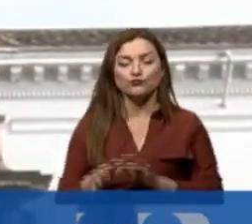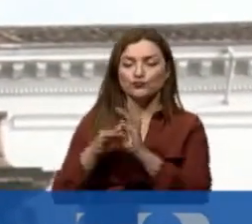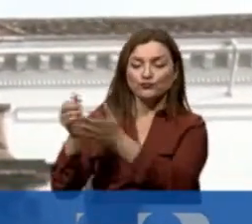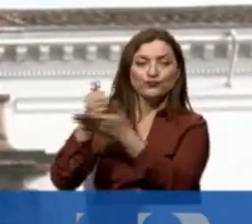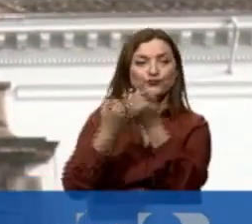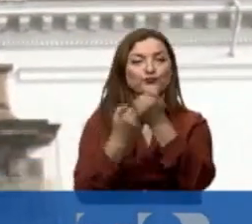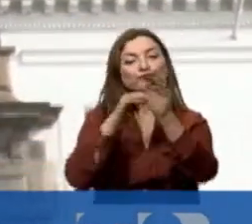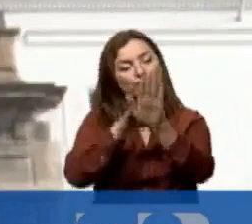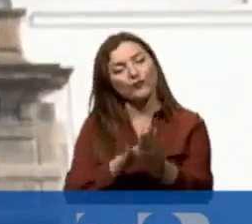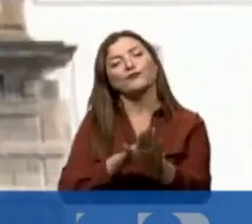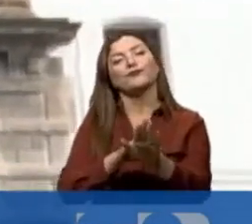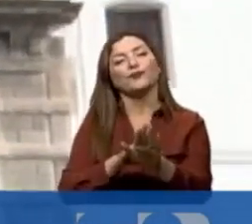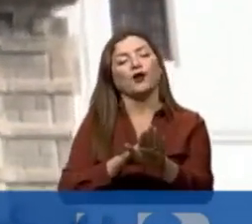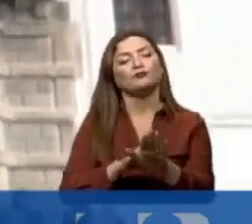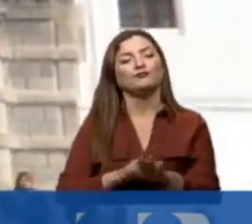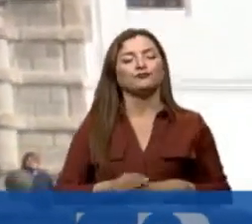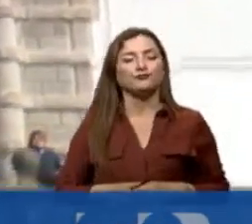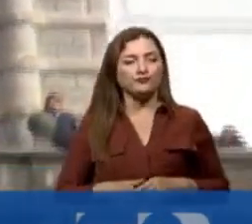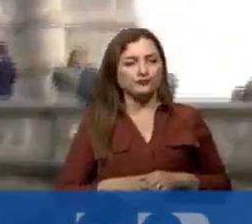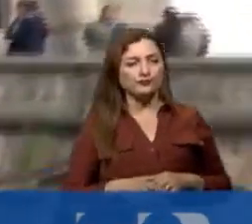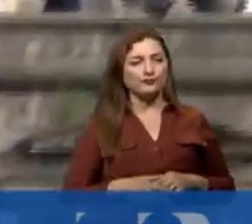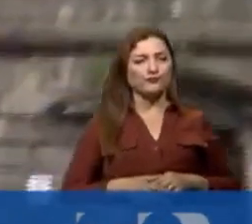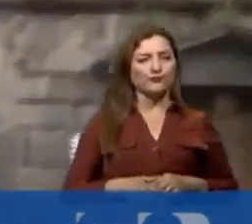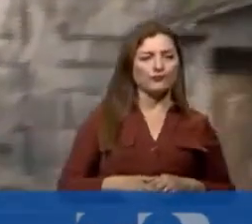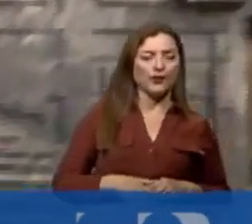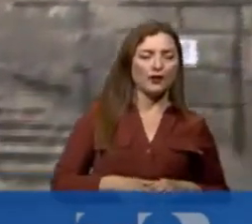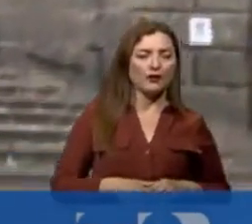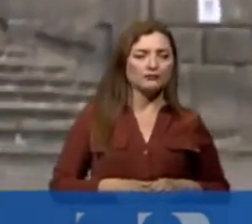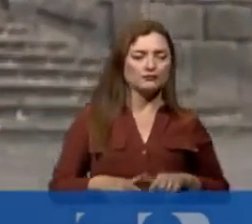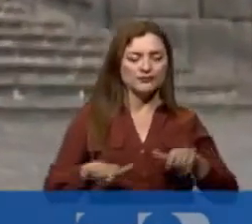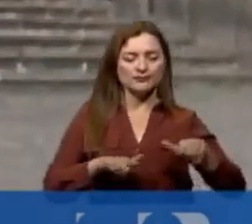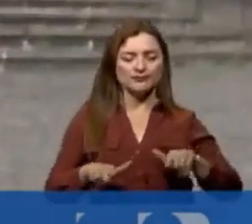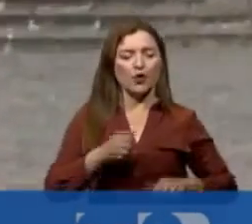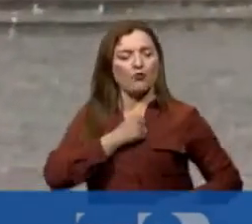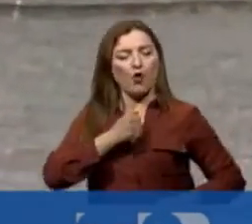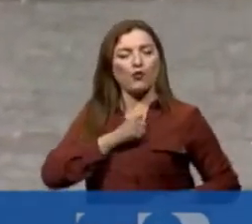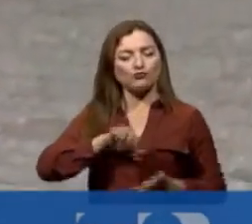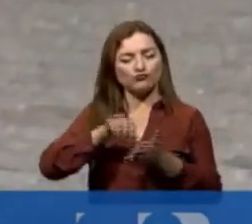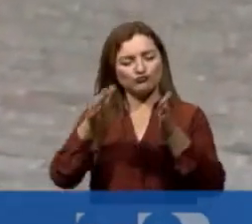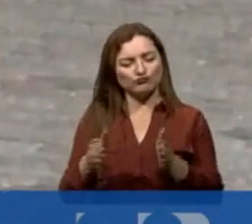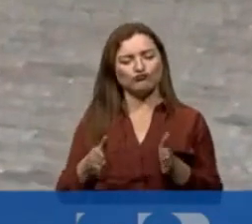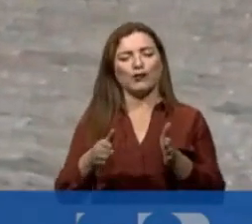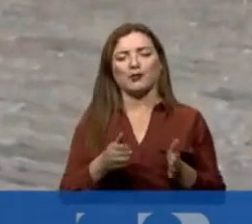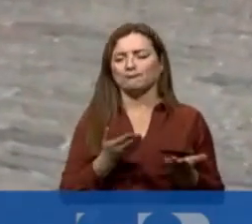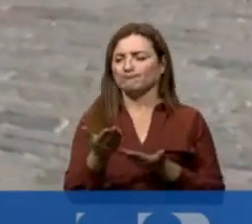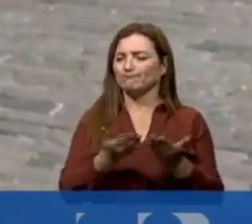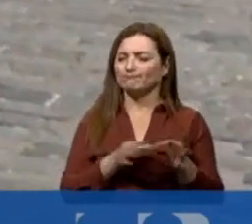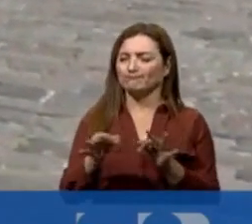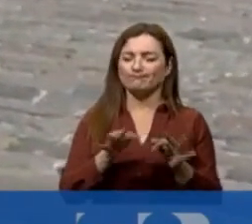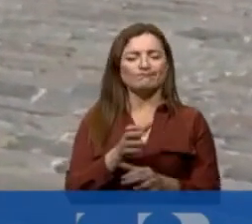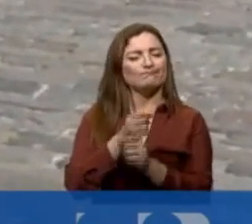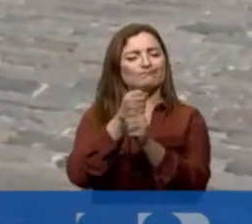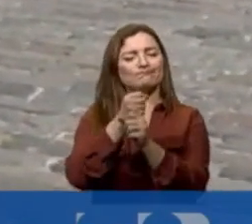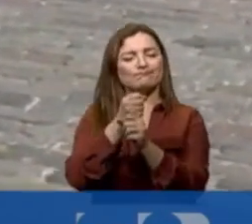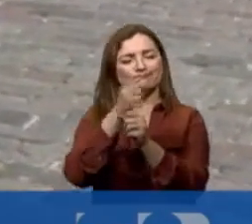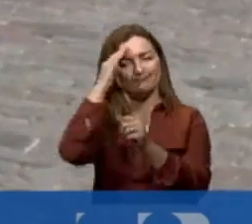colaborando y apoyando para que nos podamos tomar nuevamente este espacio que es nuestro, de la ciudadanía, y siempre con un espacio seguro